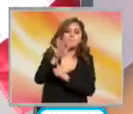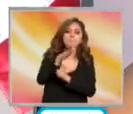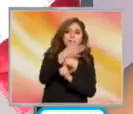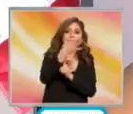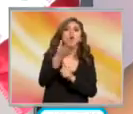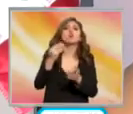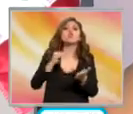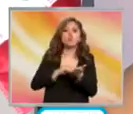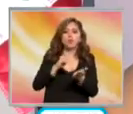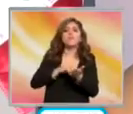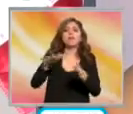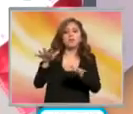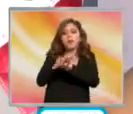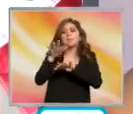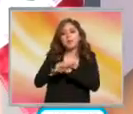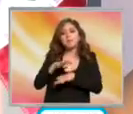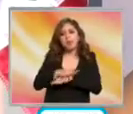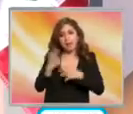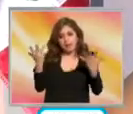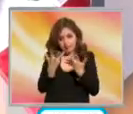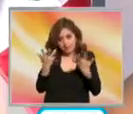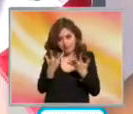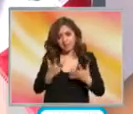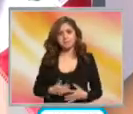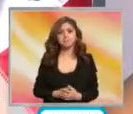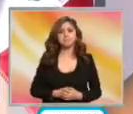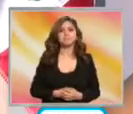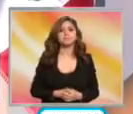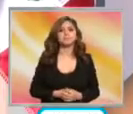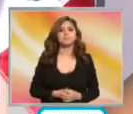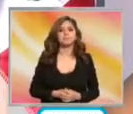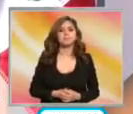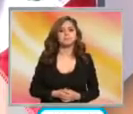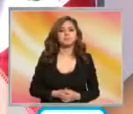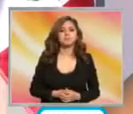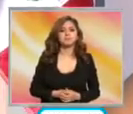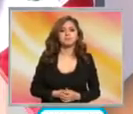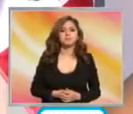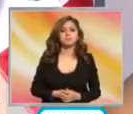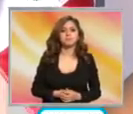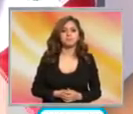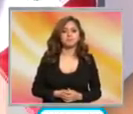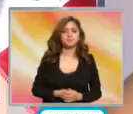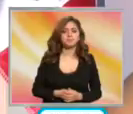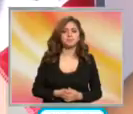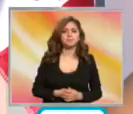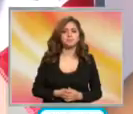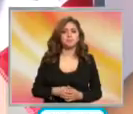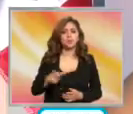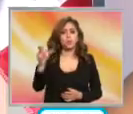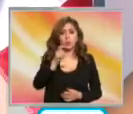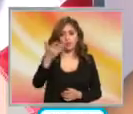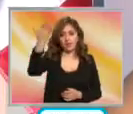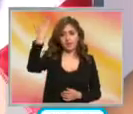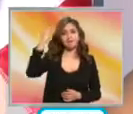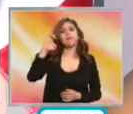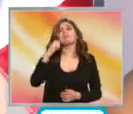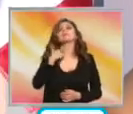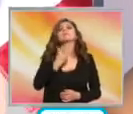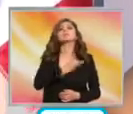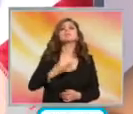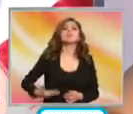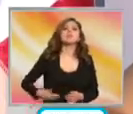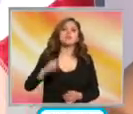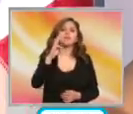hacían muchísimas modificaciones. Sí. Tanto así que cuando nuestro presidente Francisco I. Madero